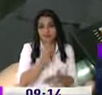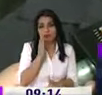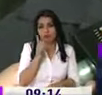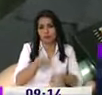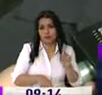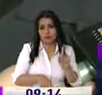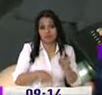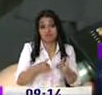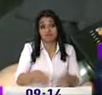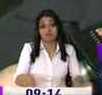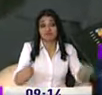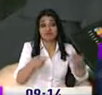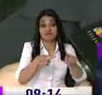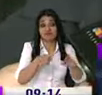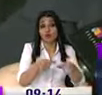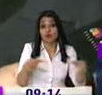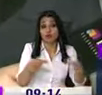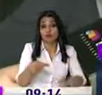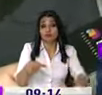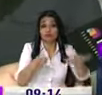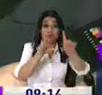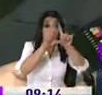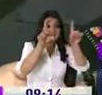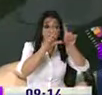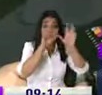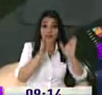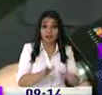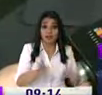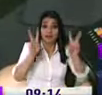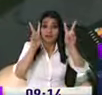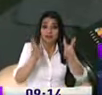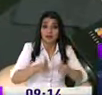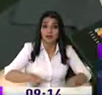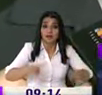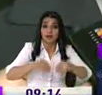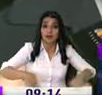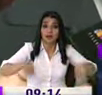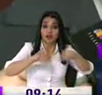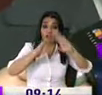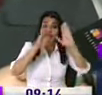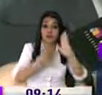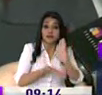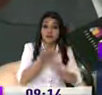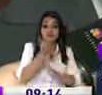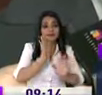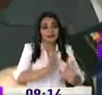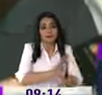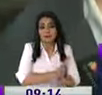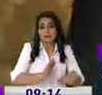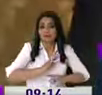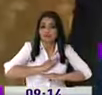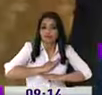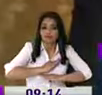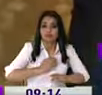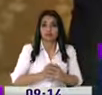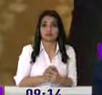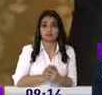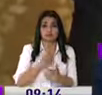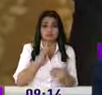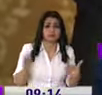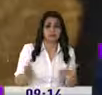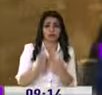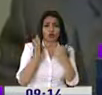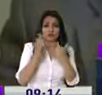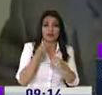una satisfacción a los sectores empresariales con el tema de la ley de plusvalía. Ponce critica el nivel de ataque en contra